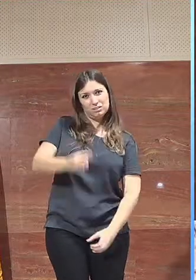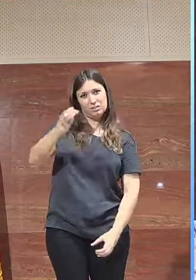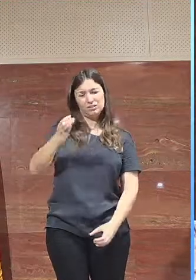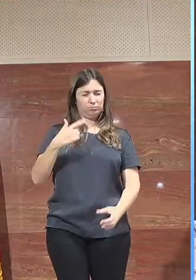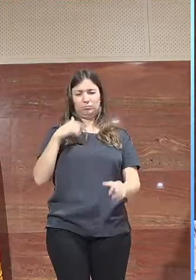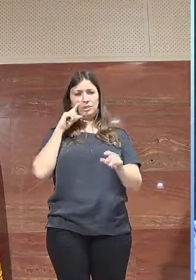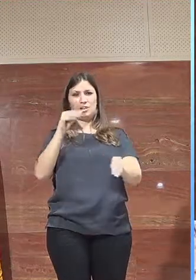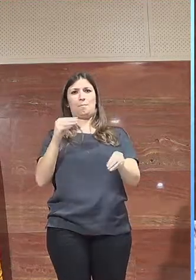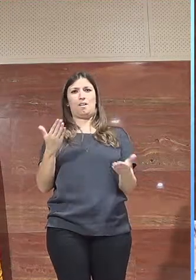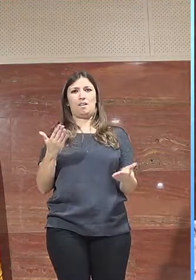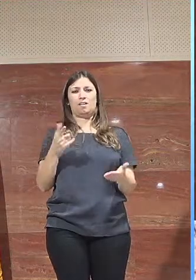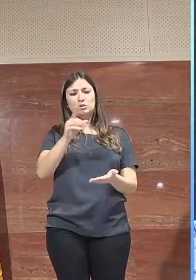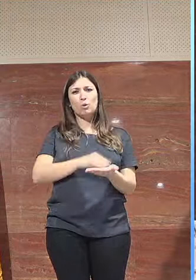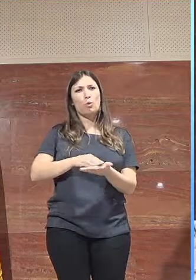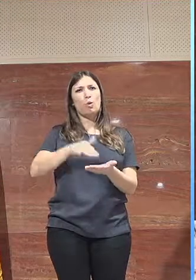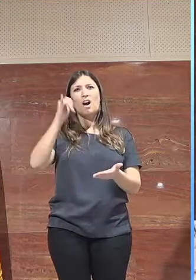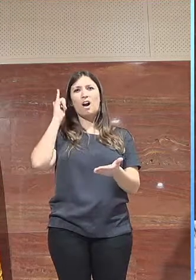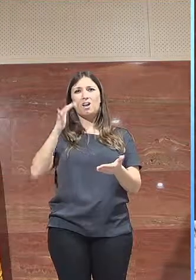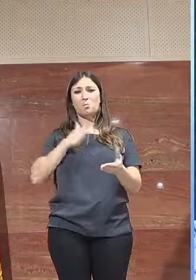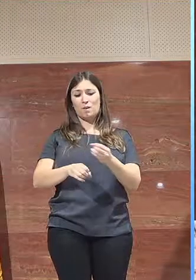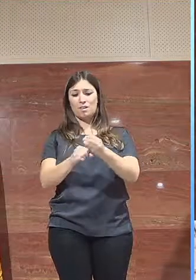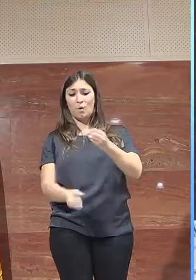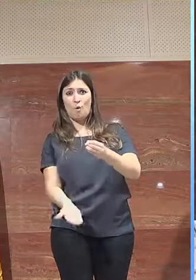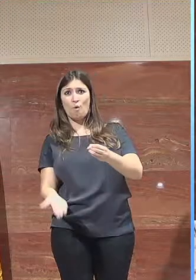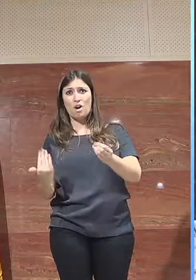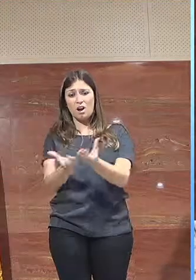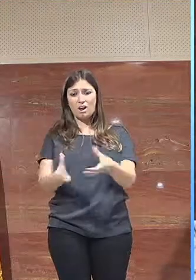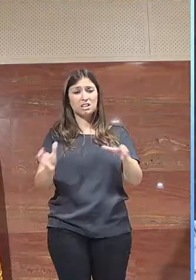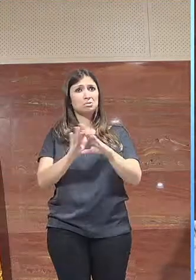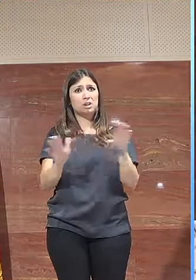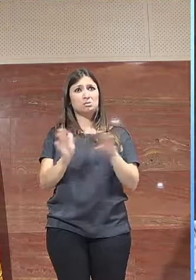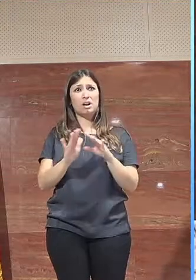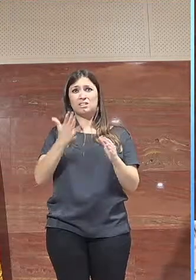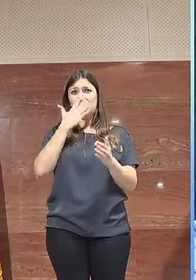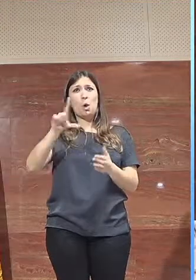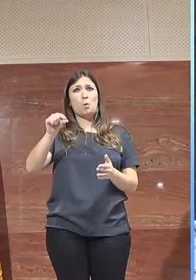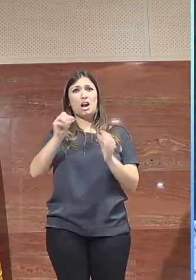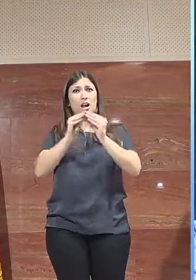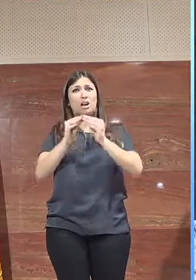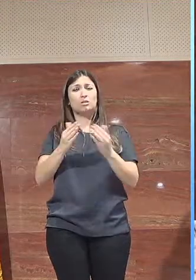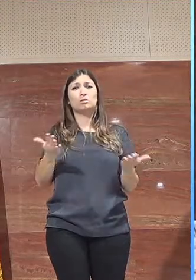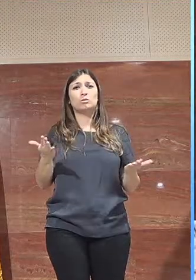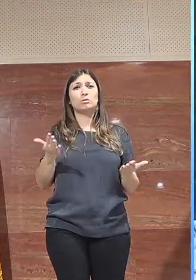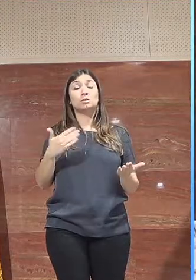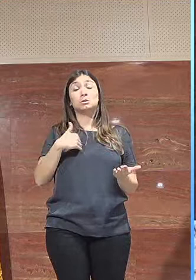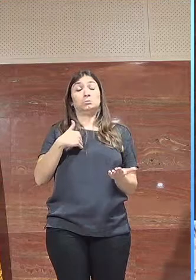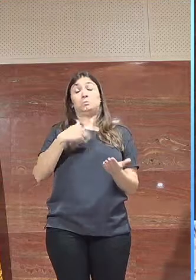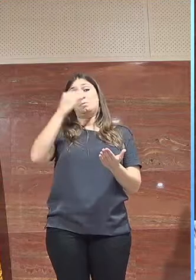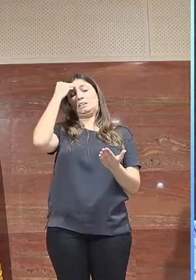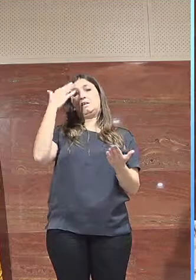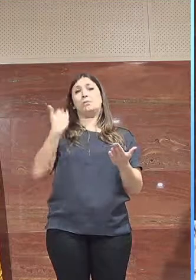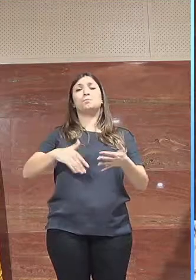bueno, hay algunas soluciones de accesibilidad cuyo presupuesto de ejecución material pues es bajo, ¿no? Entonces, lo que pensábamos que